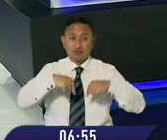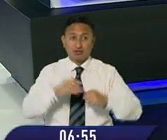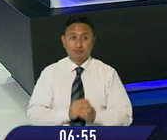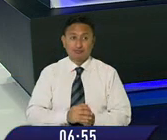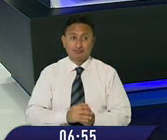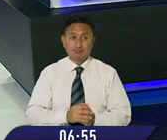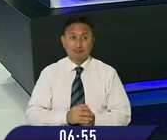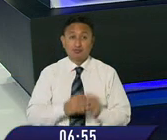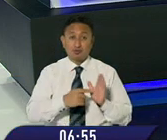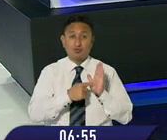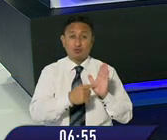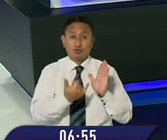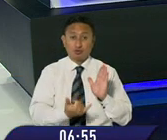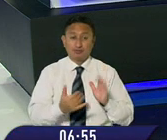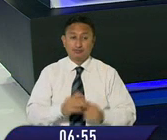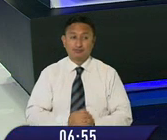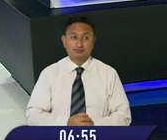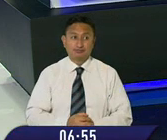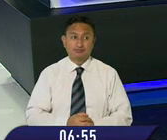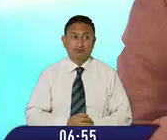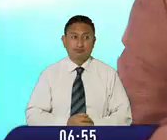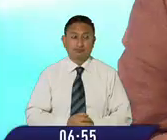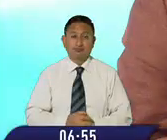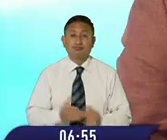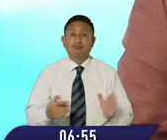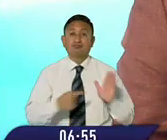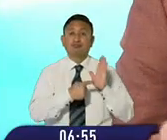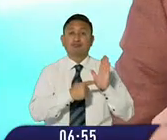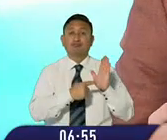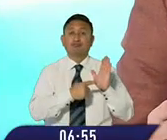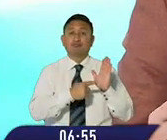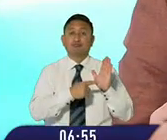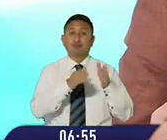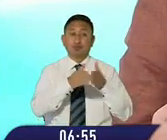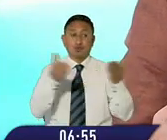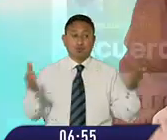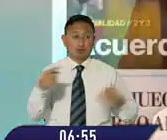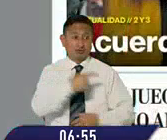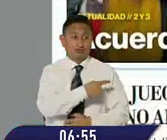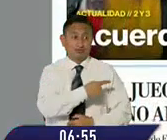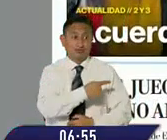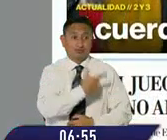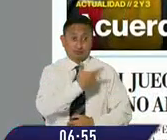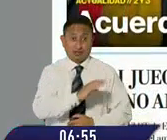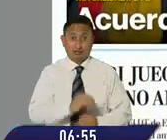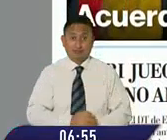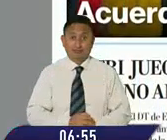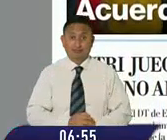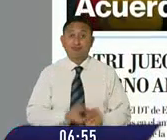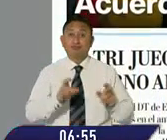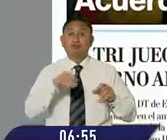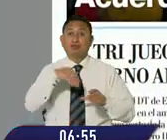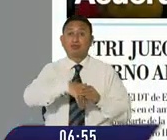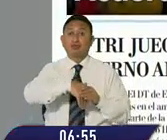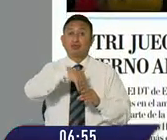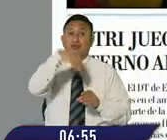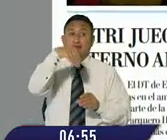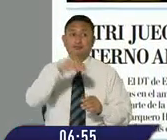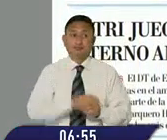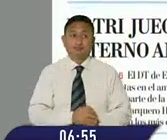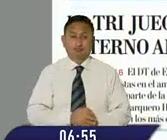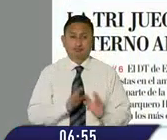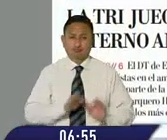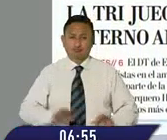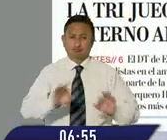Importante información para hoy. Diario El Comercio y está en nuestro stand de trabajo. Usted lo puede ver, es de edición impresa. Hay